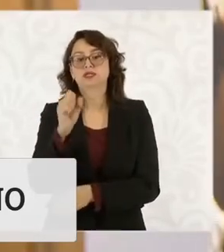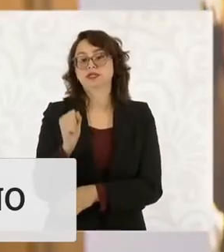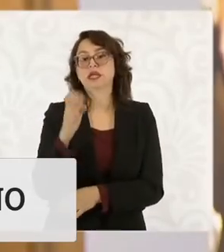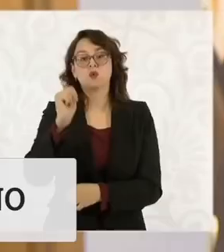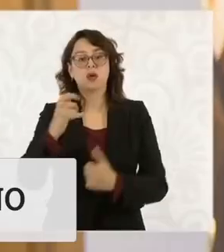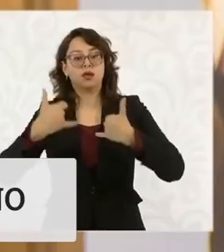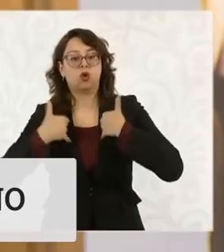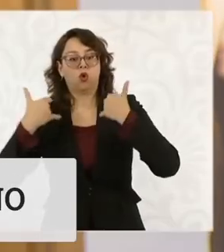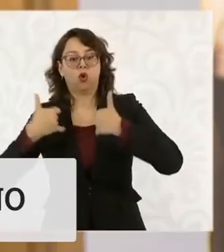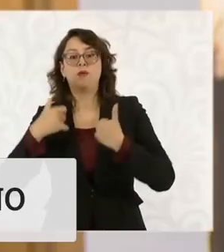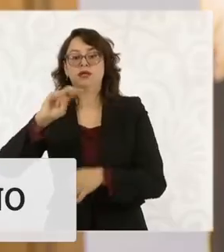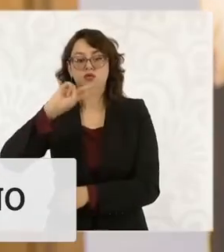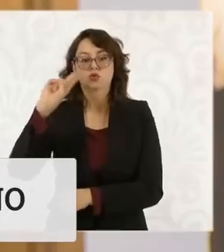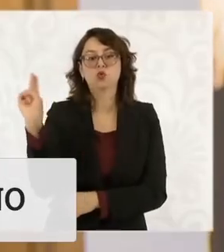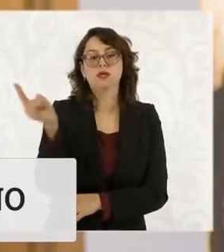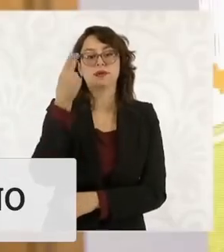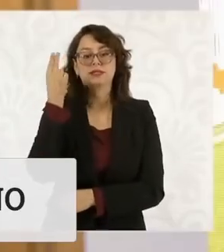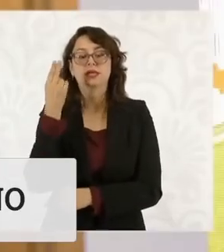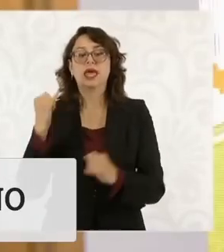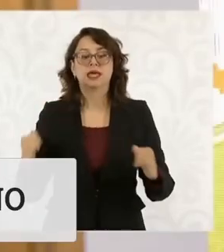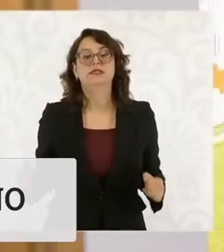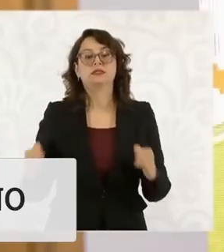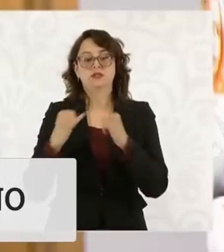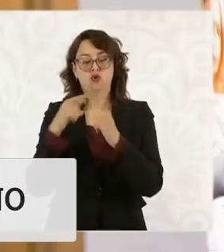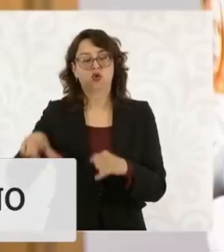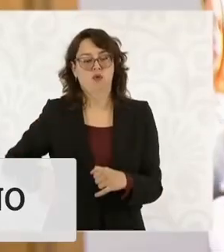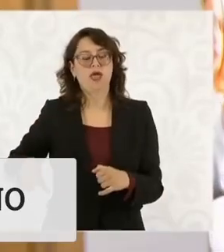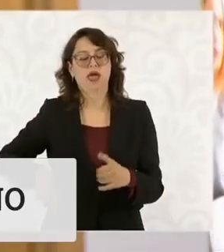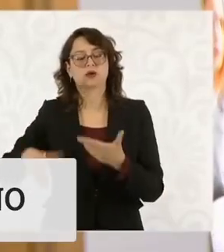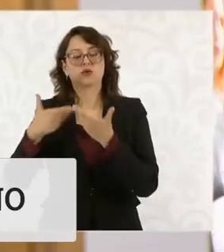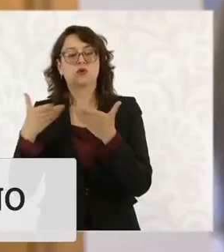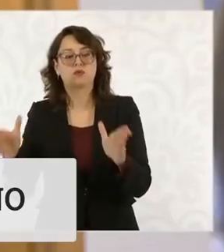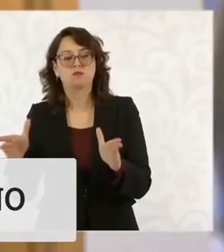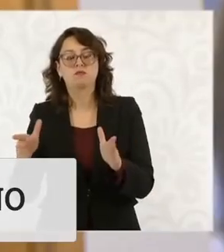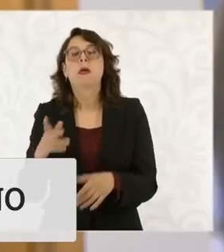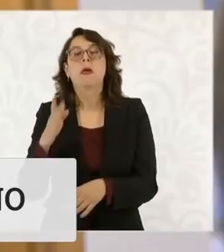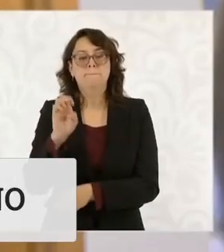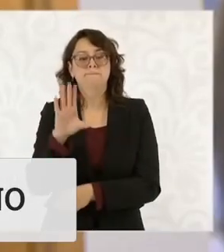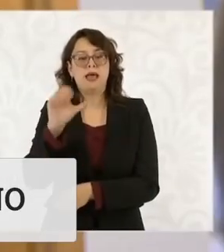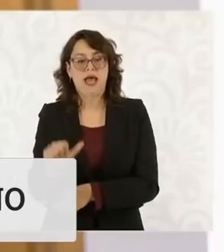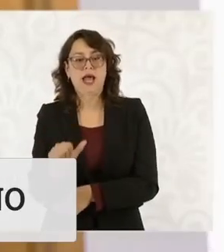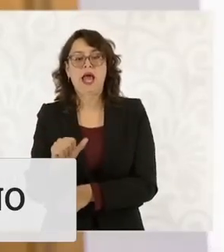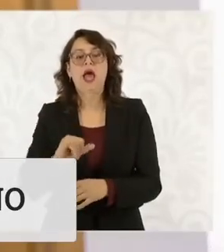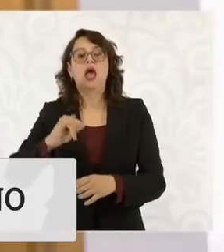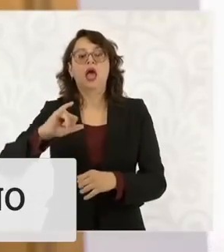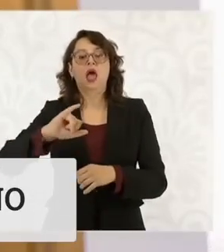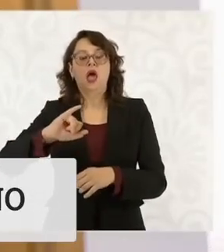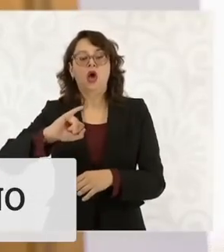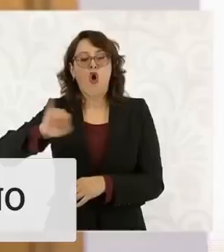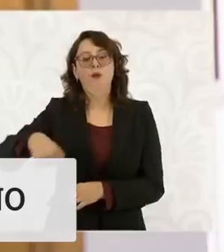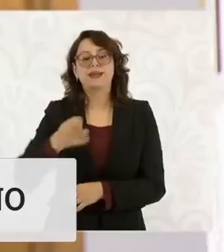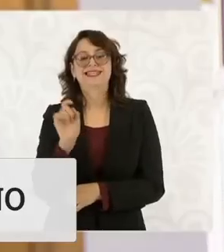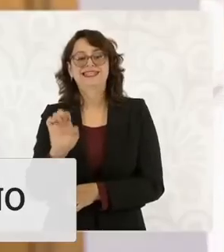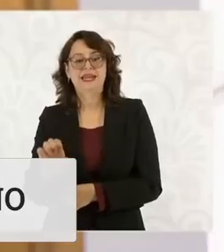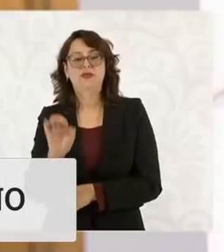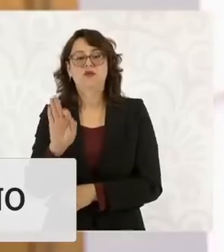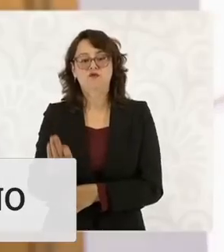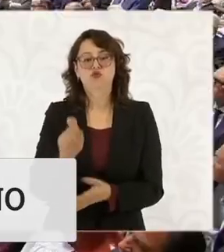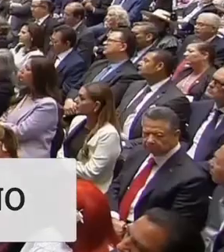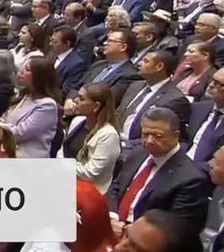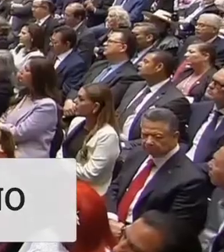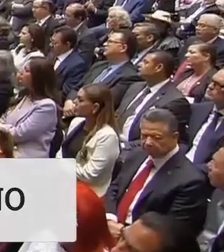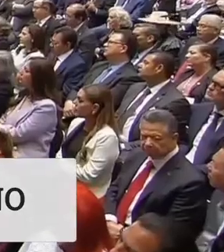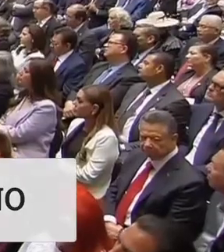398,269 jóvenes universitarios de instituciones públicas acceden a la beca Jóvenes Escribiendo el